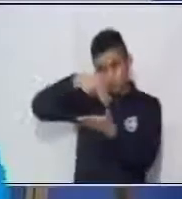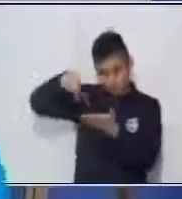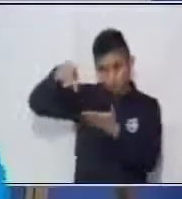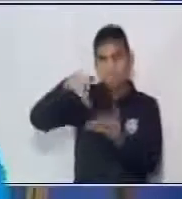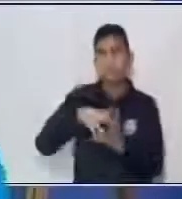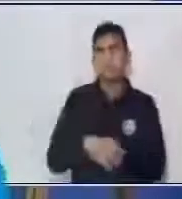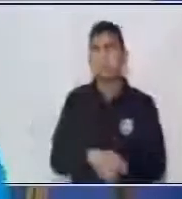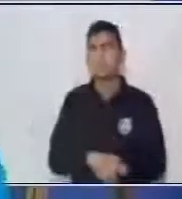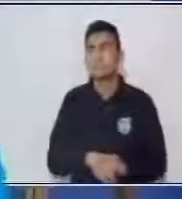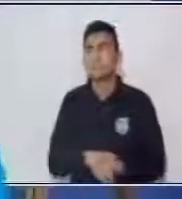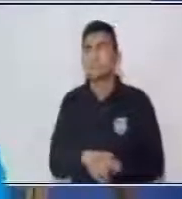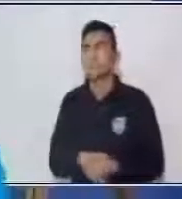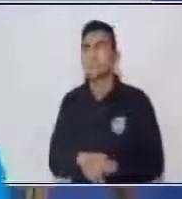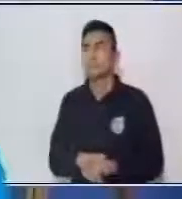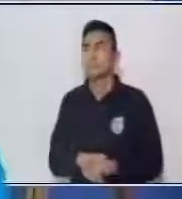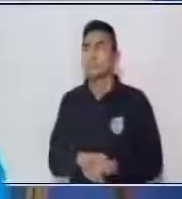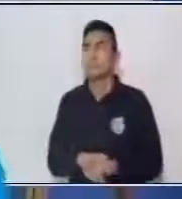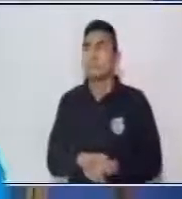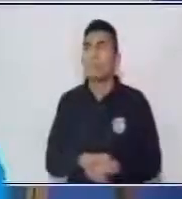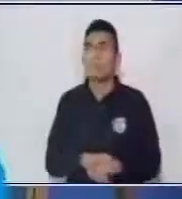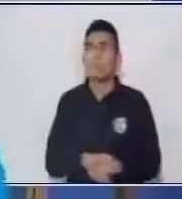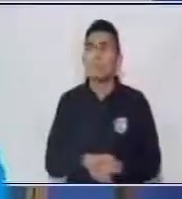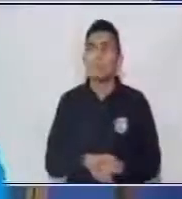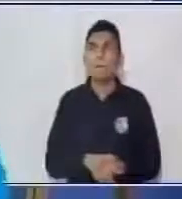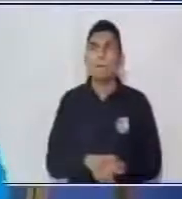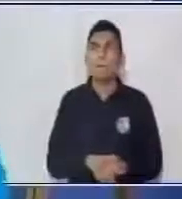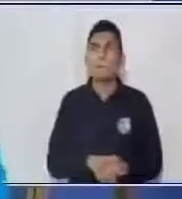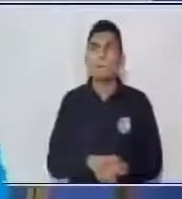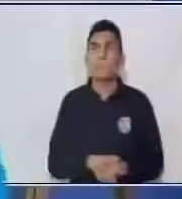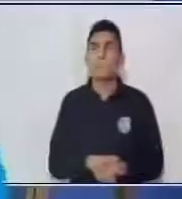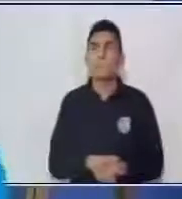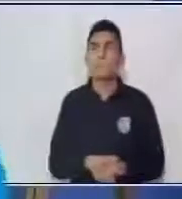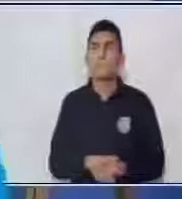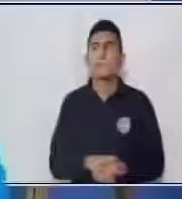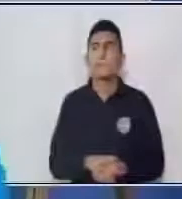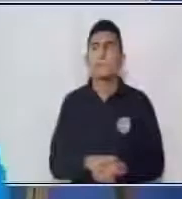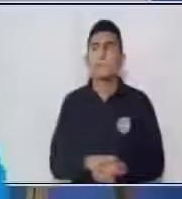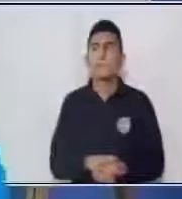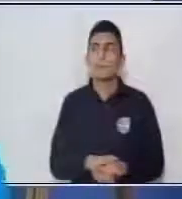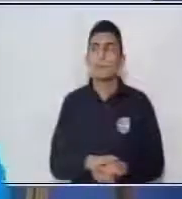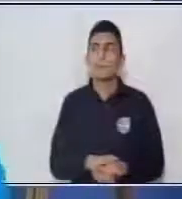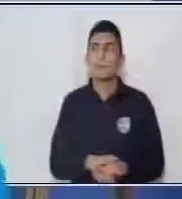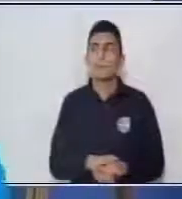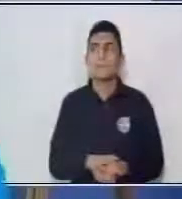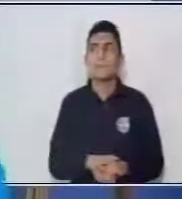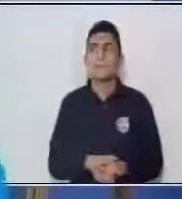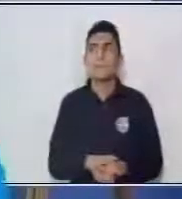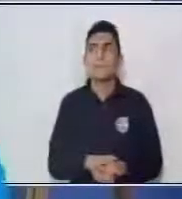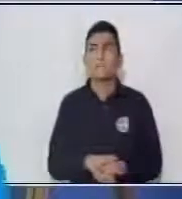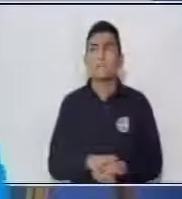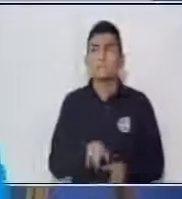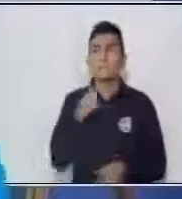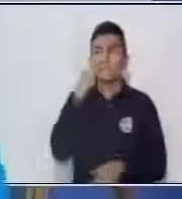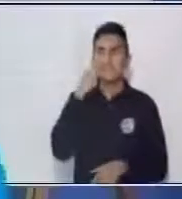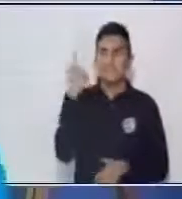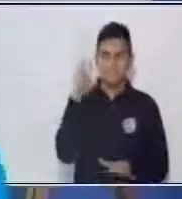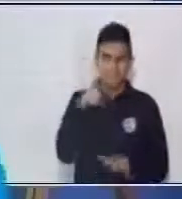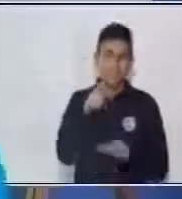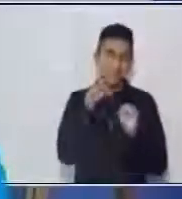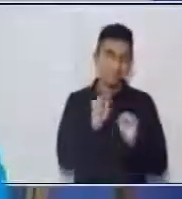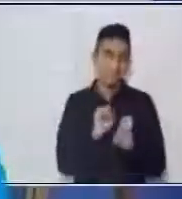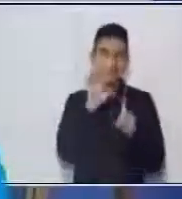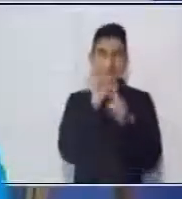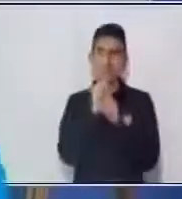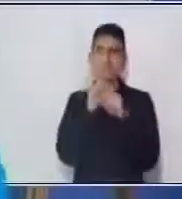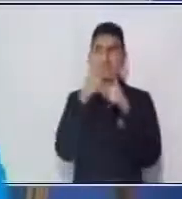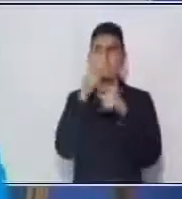Vamos a trabajar vamos a ver si todavía tenemos tiempo, trabajaríamos otro, pero de lo contrario con ya vas a poder ver cuál